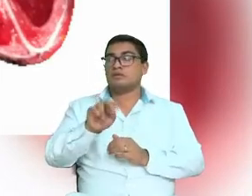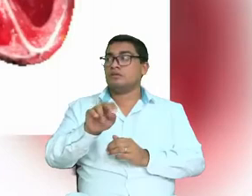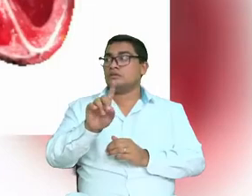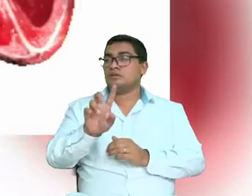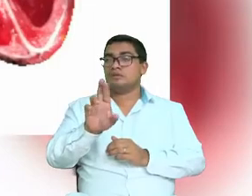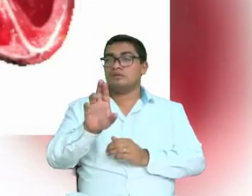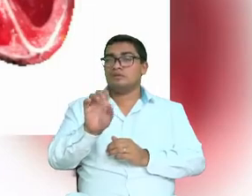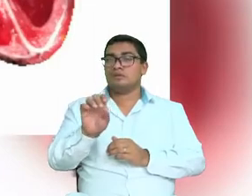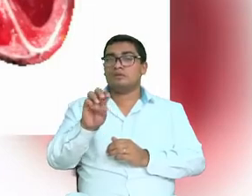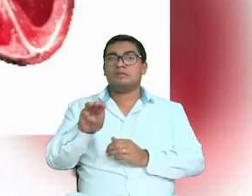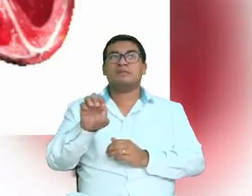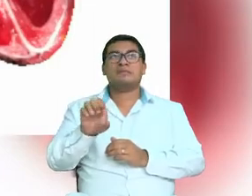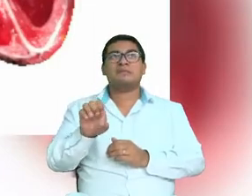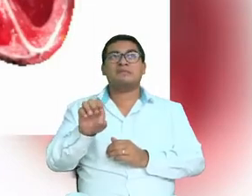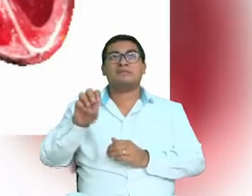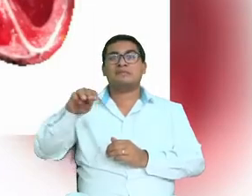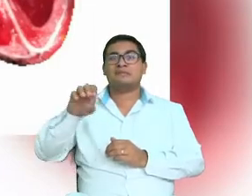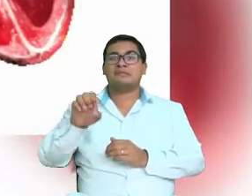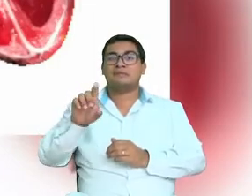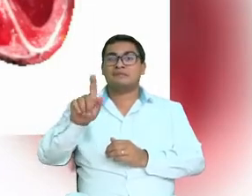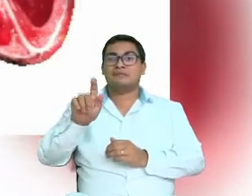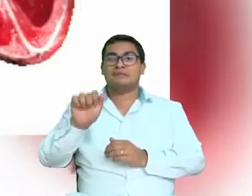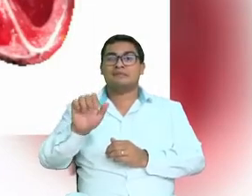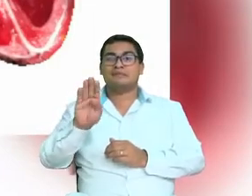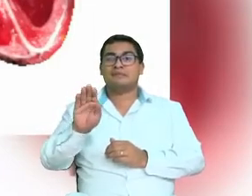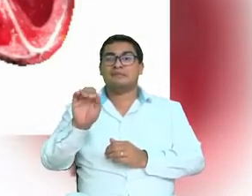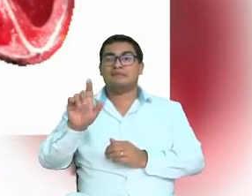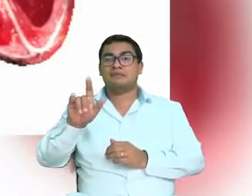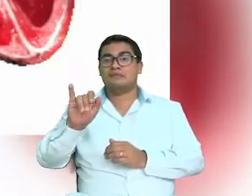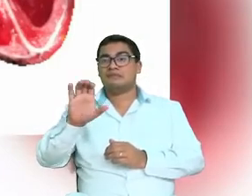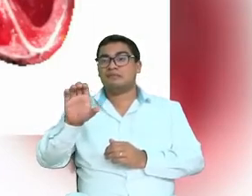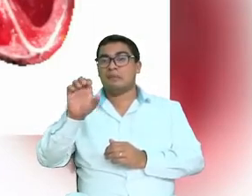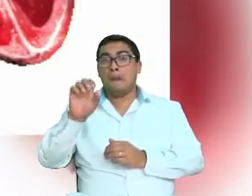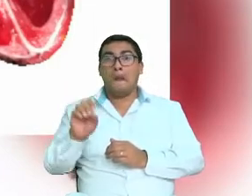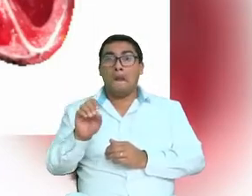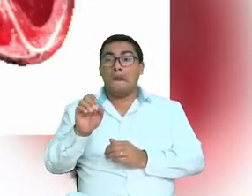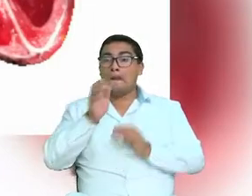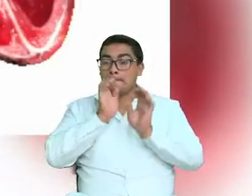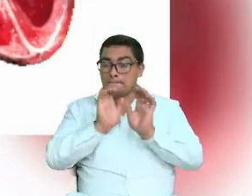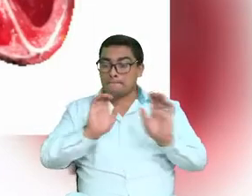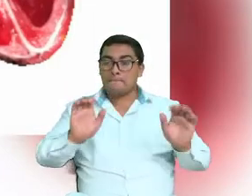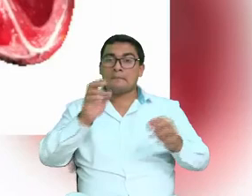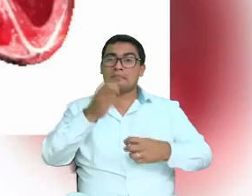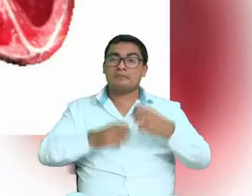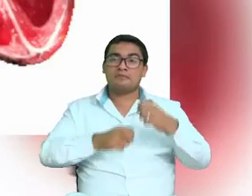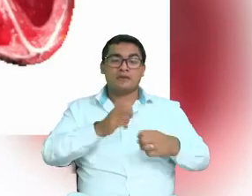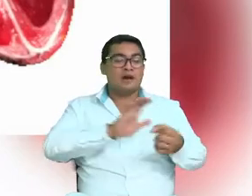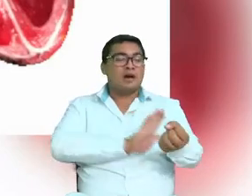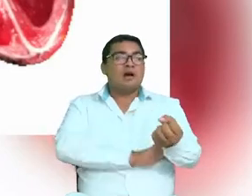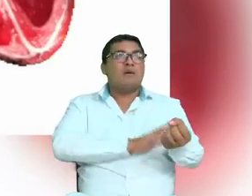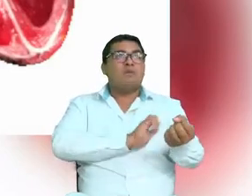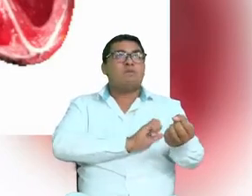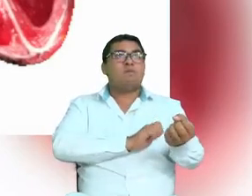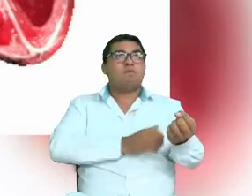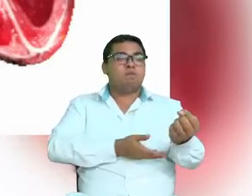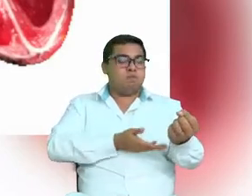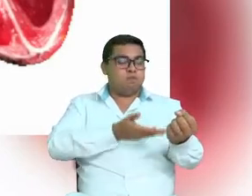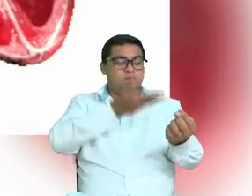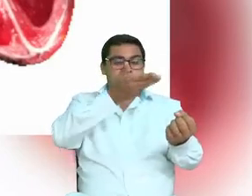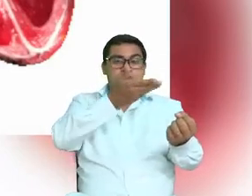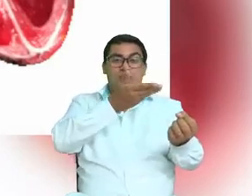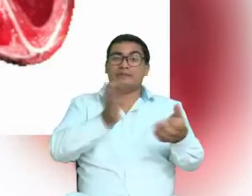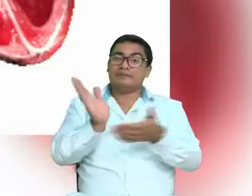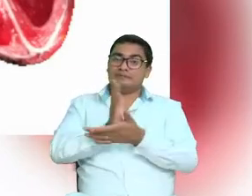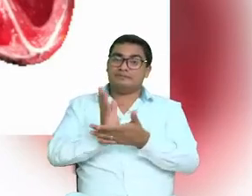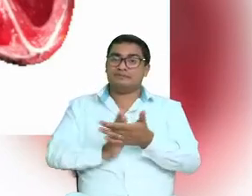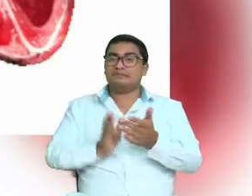síndrome metabólico involucra hipertensión arterial. Niño hipertenso. Hipertenso. O niños, hay algunos niños